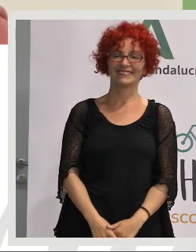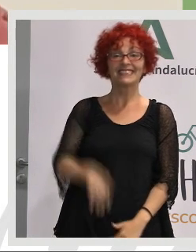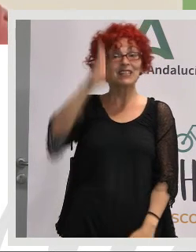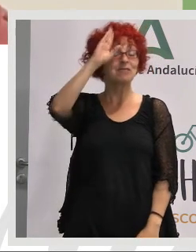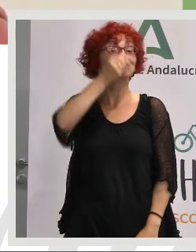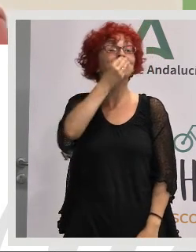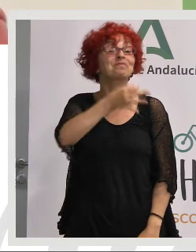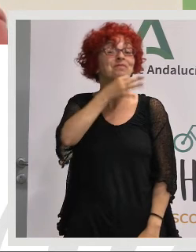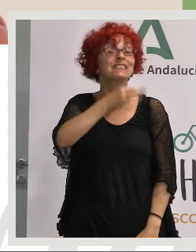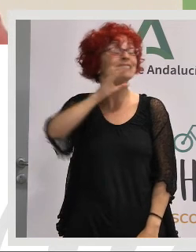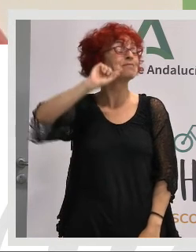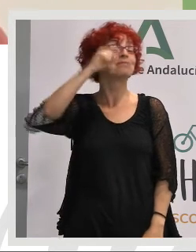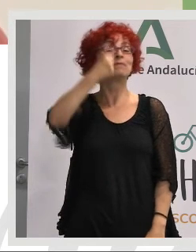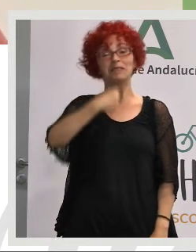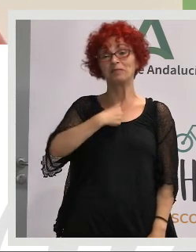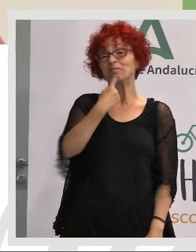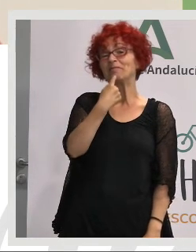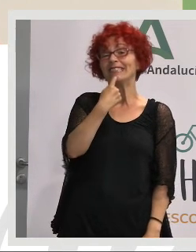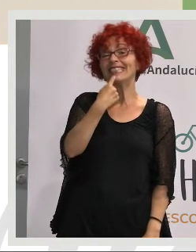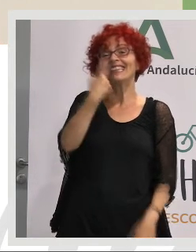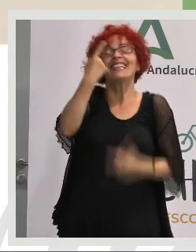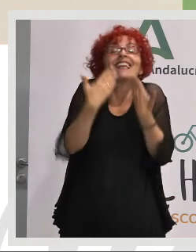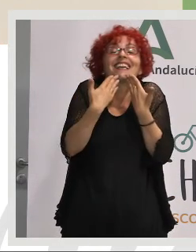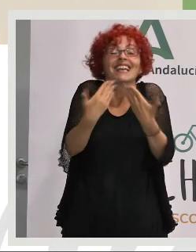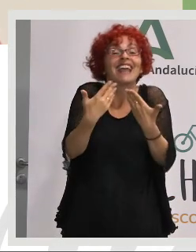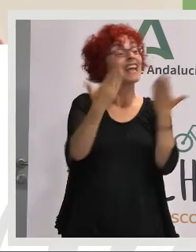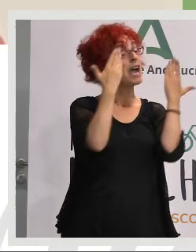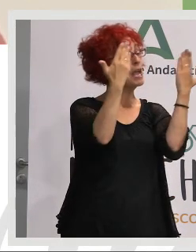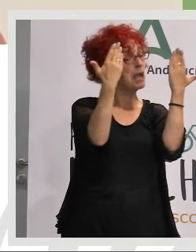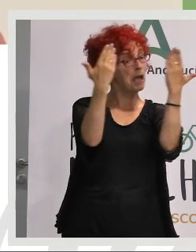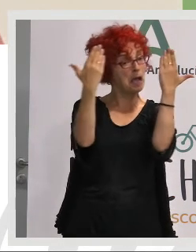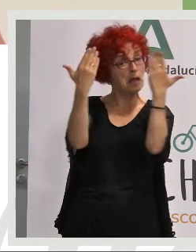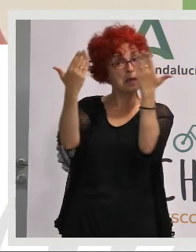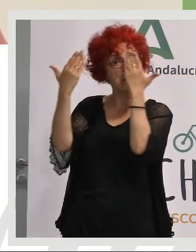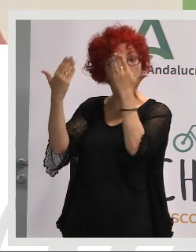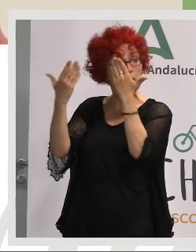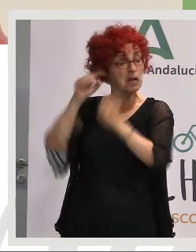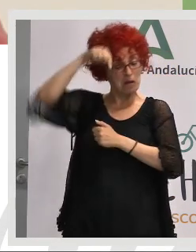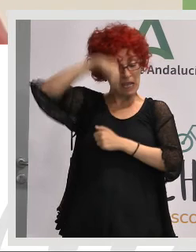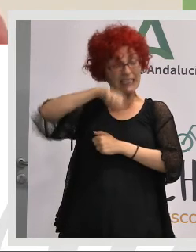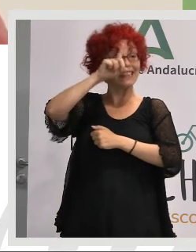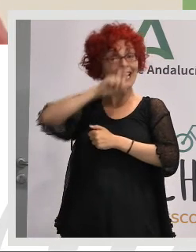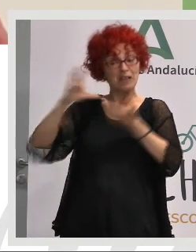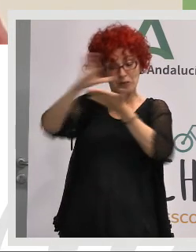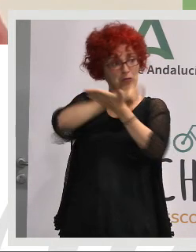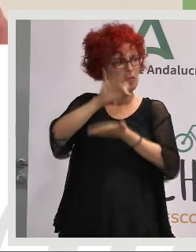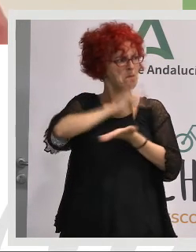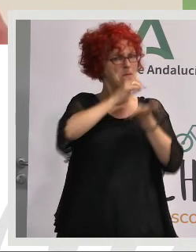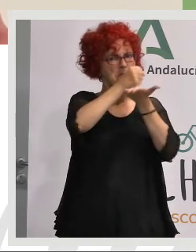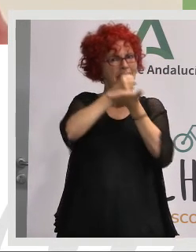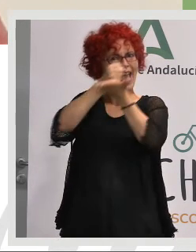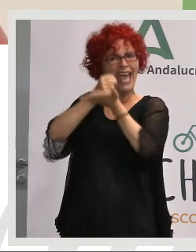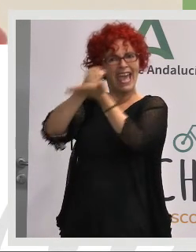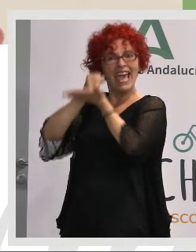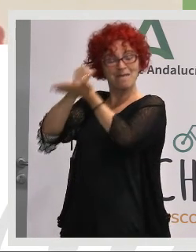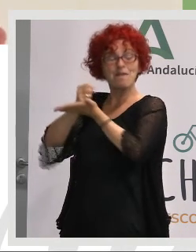Buenas tardes. En primer lugar, me gustaría dar la enhorabuena a los centros que han sido premiados este año. Y por